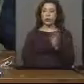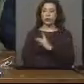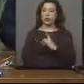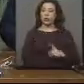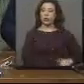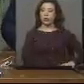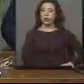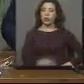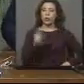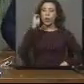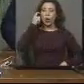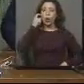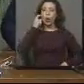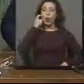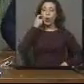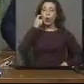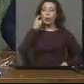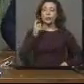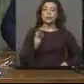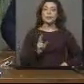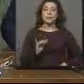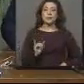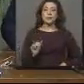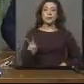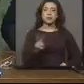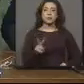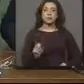diputado de la región de O'Higgins, diputado Isacort.